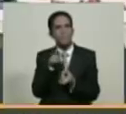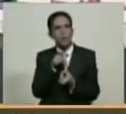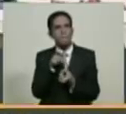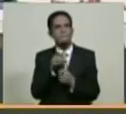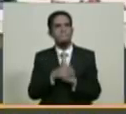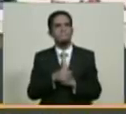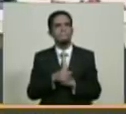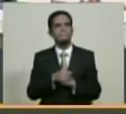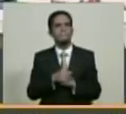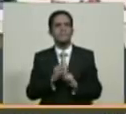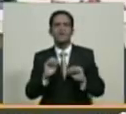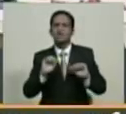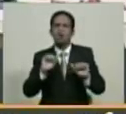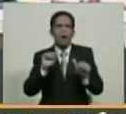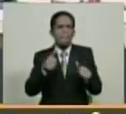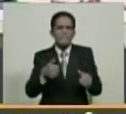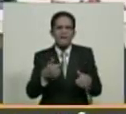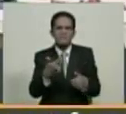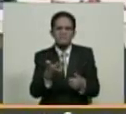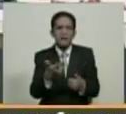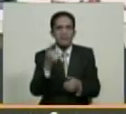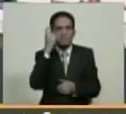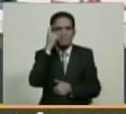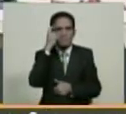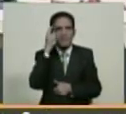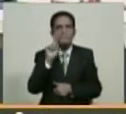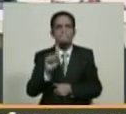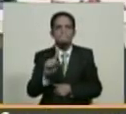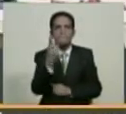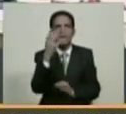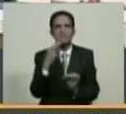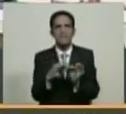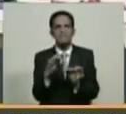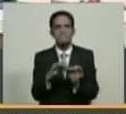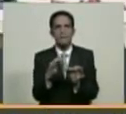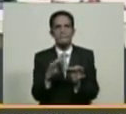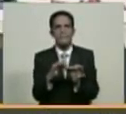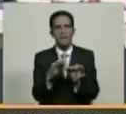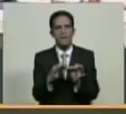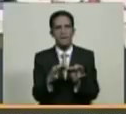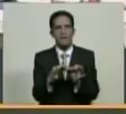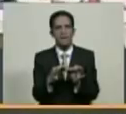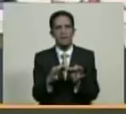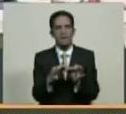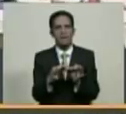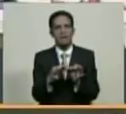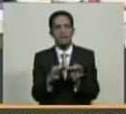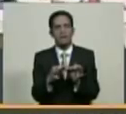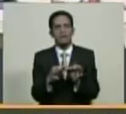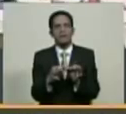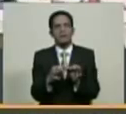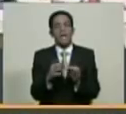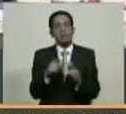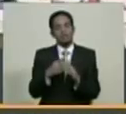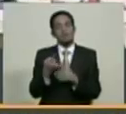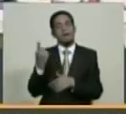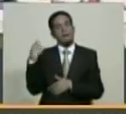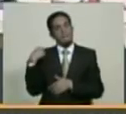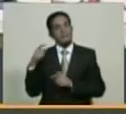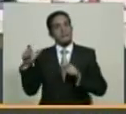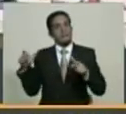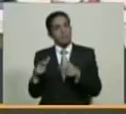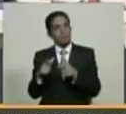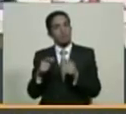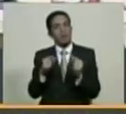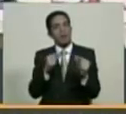partir del próximo 1 de septiembre. Por lo tanto, uno de los temas que se tocó el día de ayer en la mesa con el